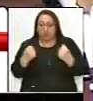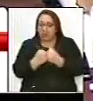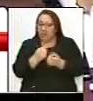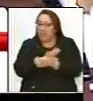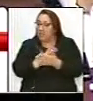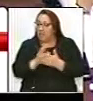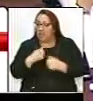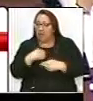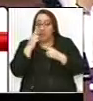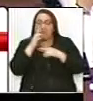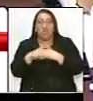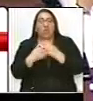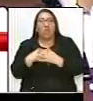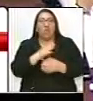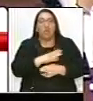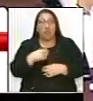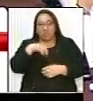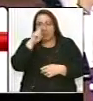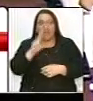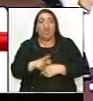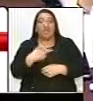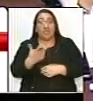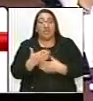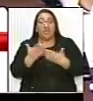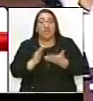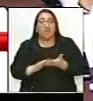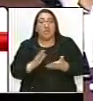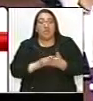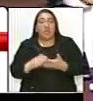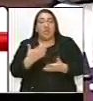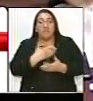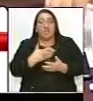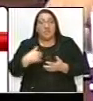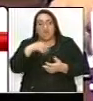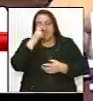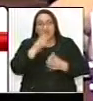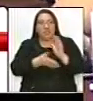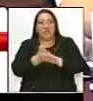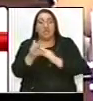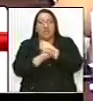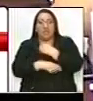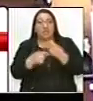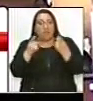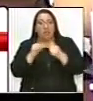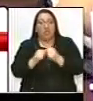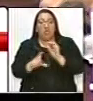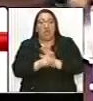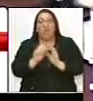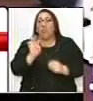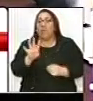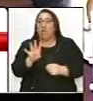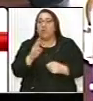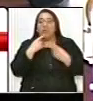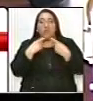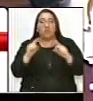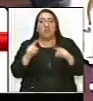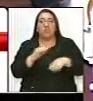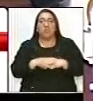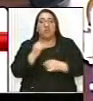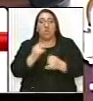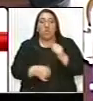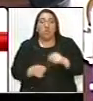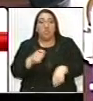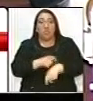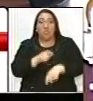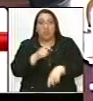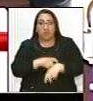a la soberanía nacional. 3. Autorizar al Presidente de la República para salir del país de acuerdo a ley. 4. Pronunciarse en última